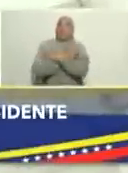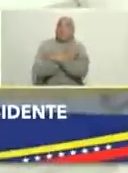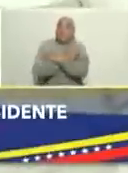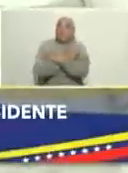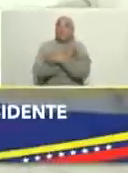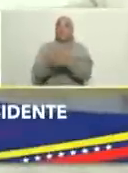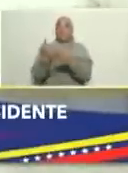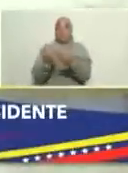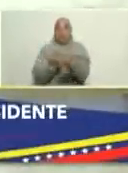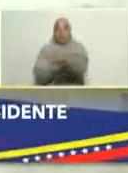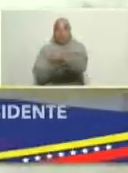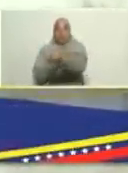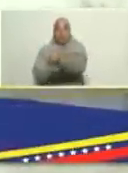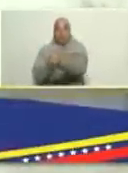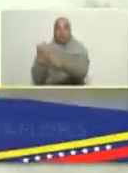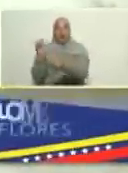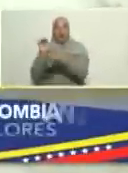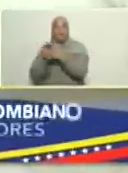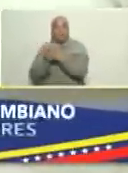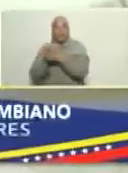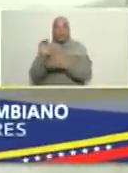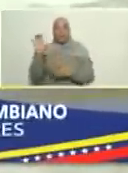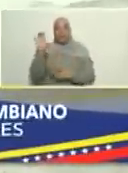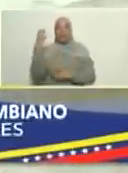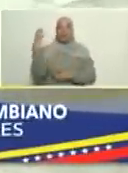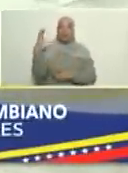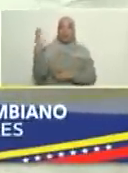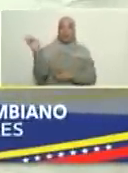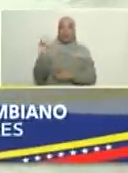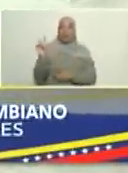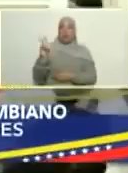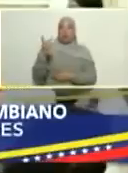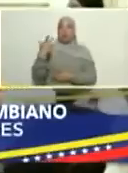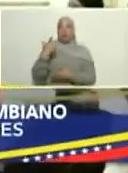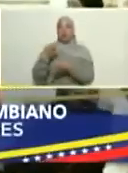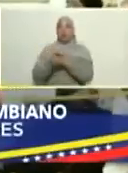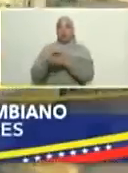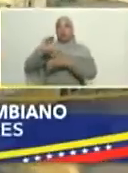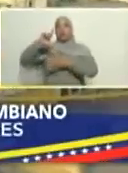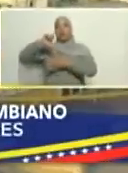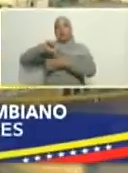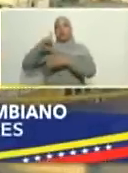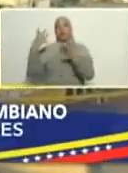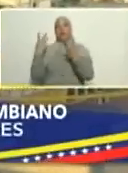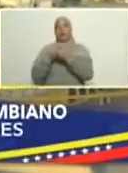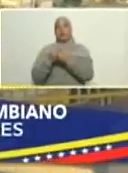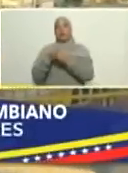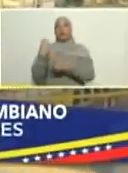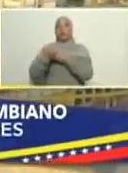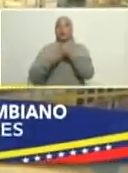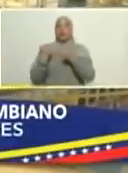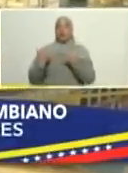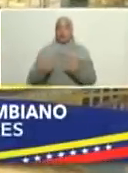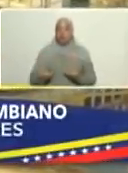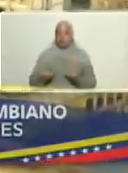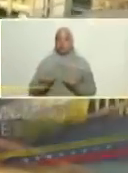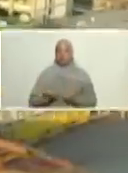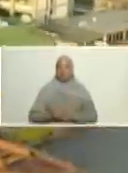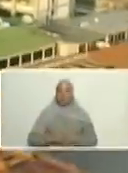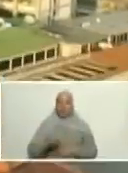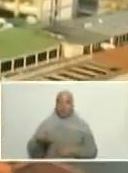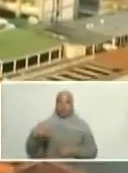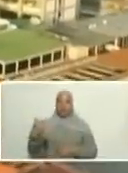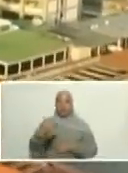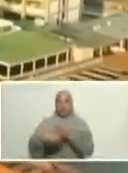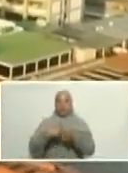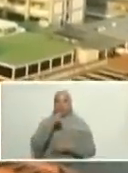entre hermanos, acción que no solo representa una victoria para ambos pueblos, sino para América Latina y el Caribe. Y esto es lo que está sucediendo en este momento desde el